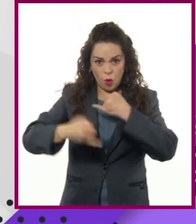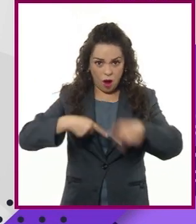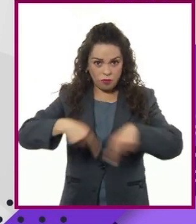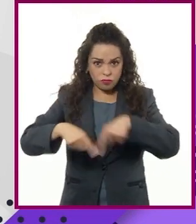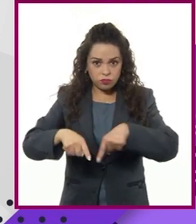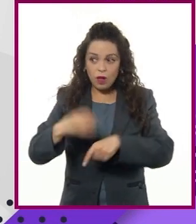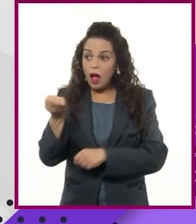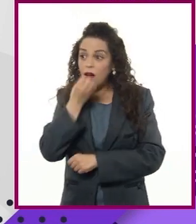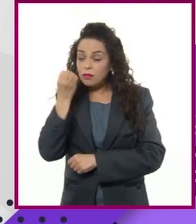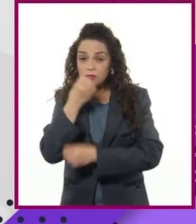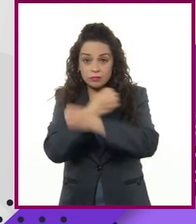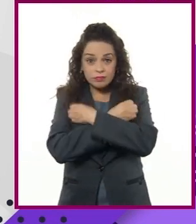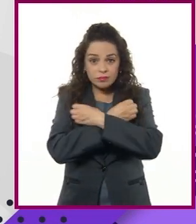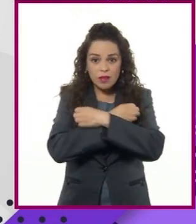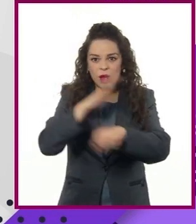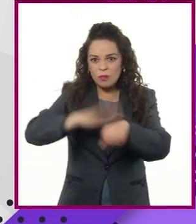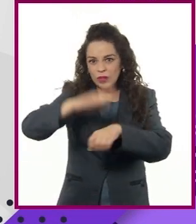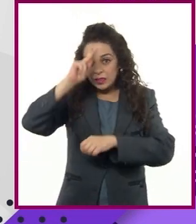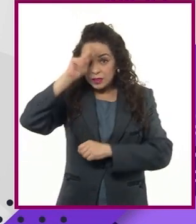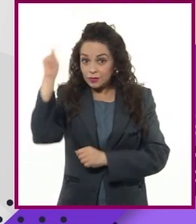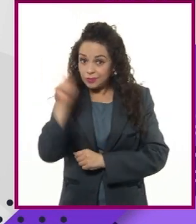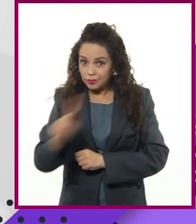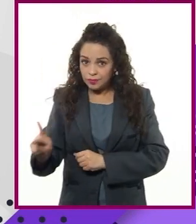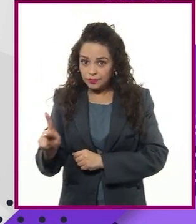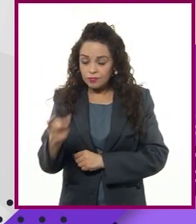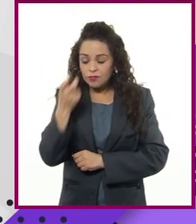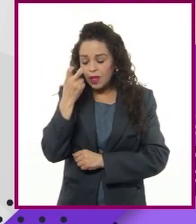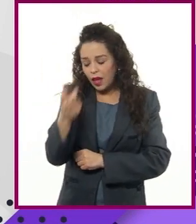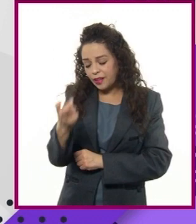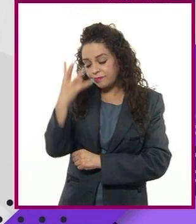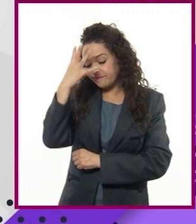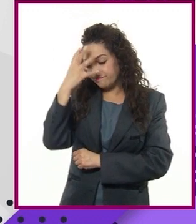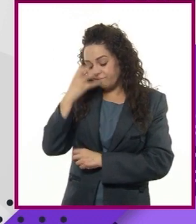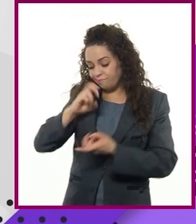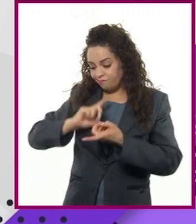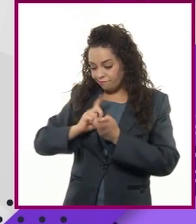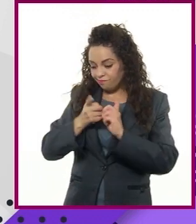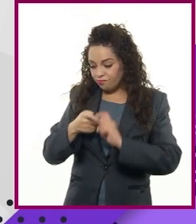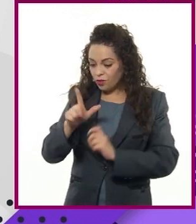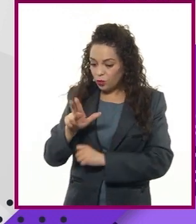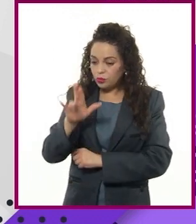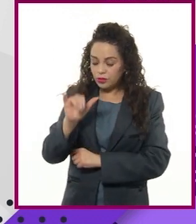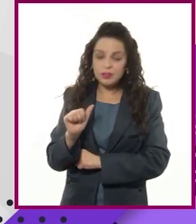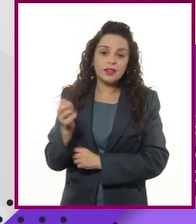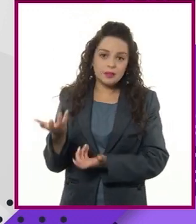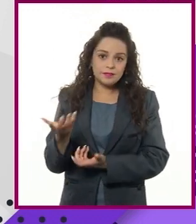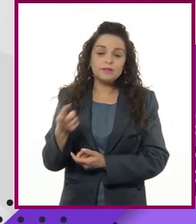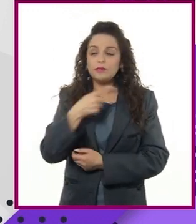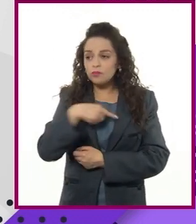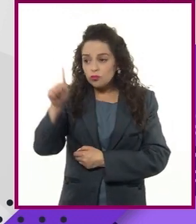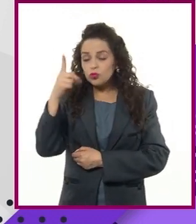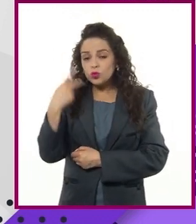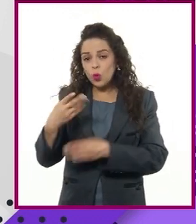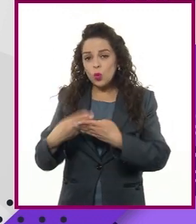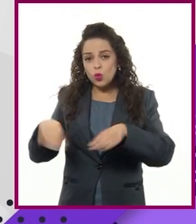empeorará. Lucía siente mucha tristeza por la negativa de sus padres y corre a su cuarto a llorar.